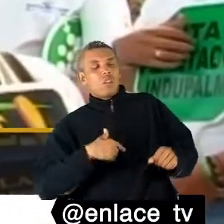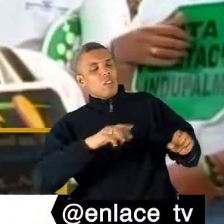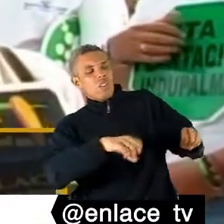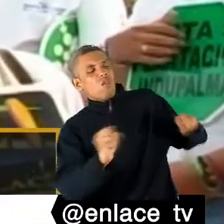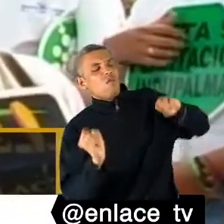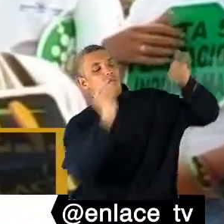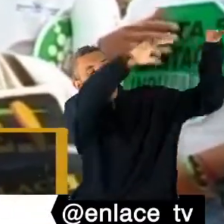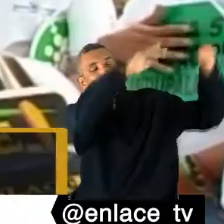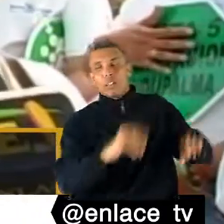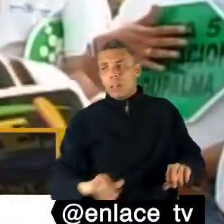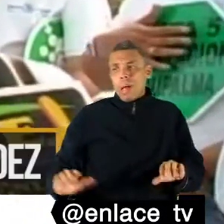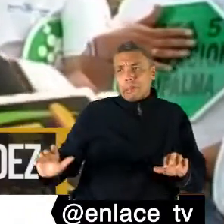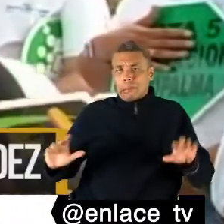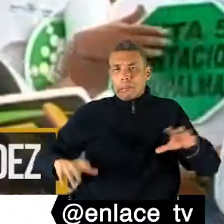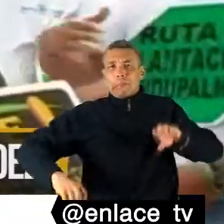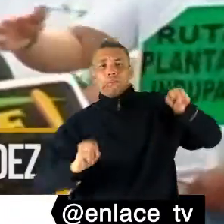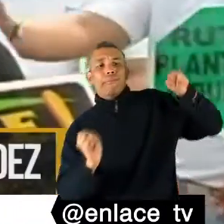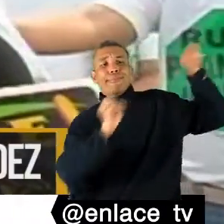quién? Mamola.